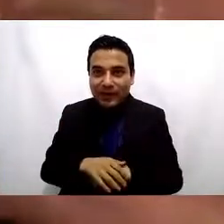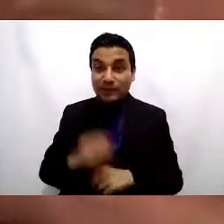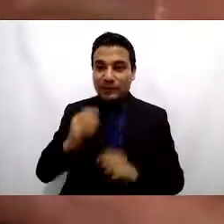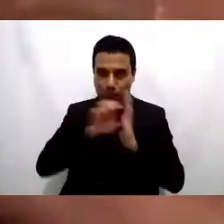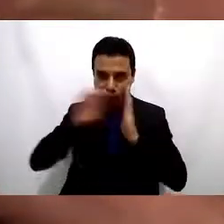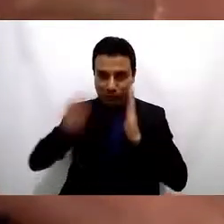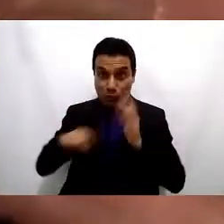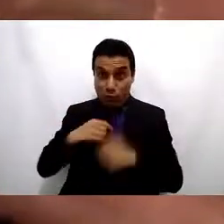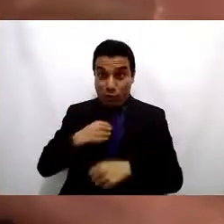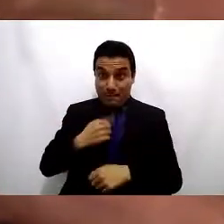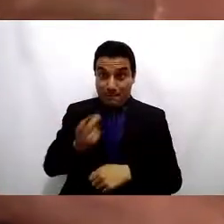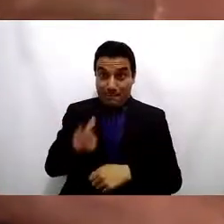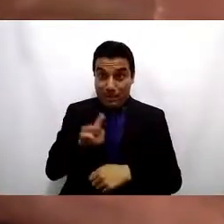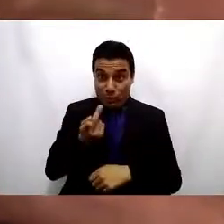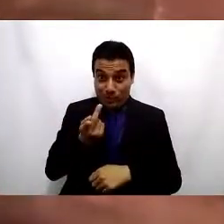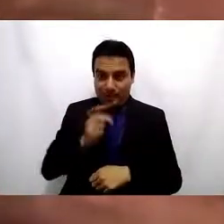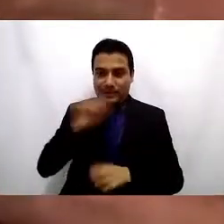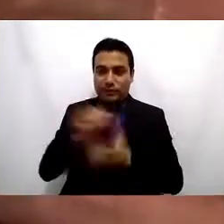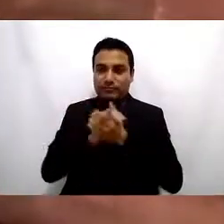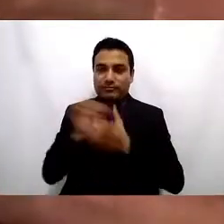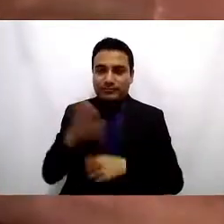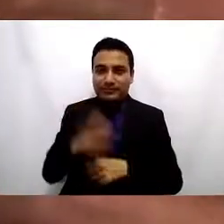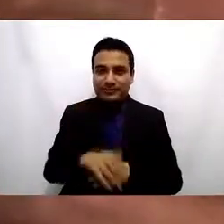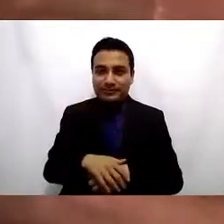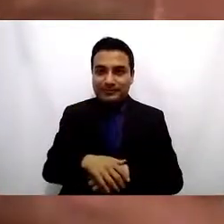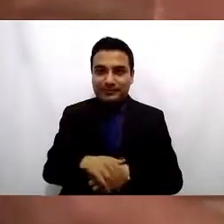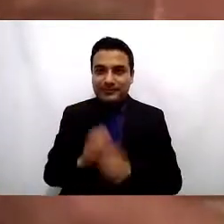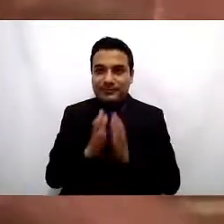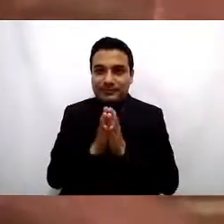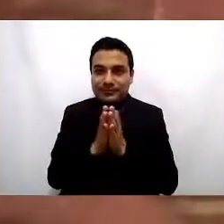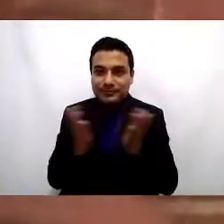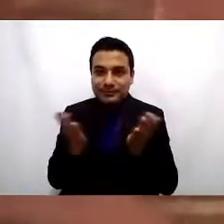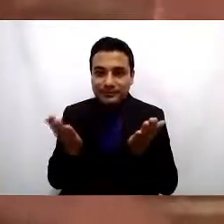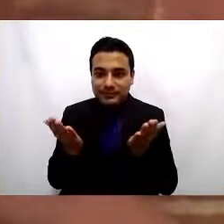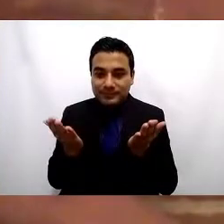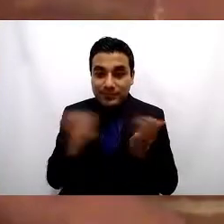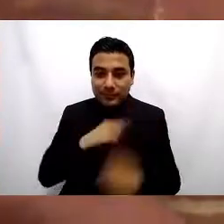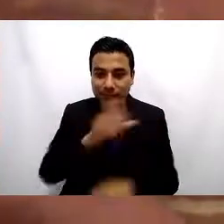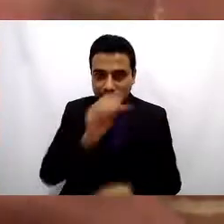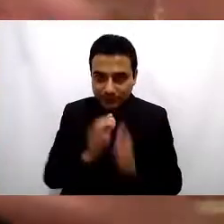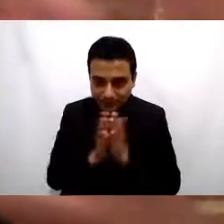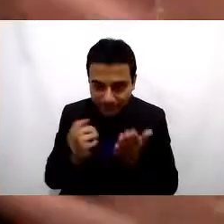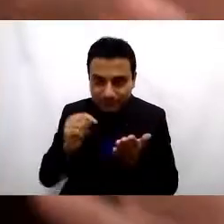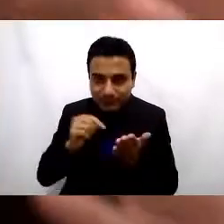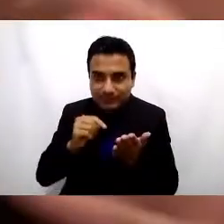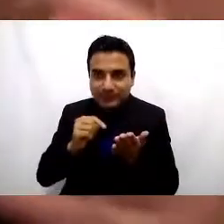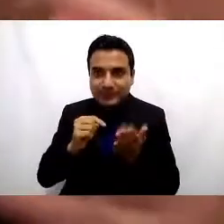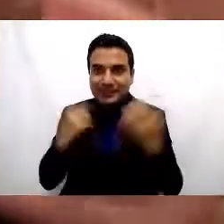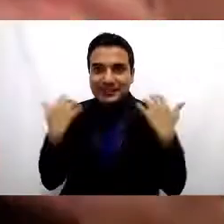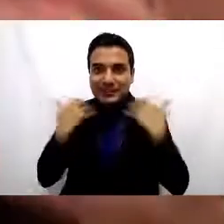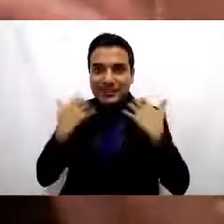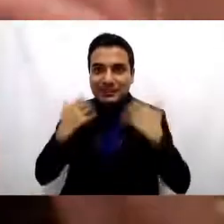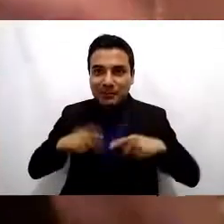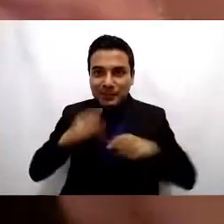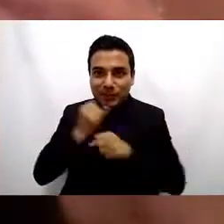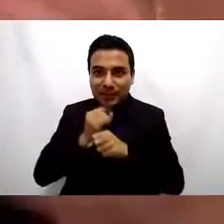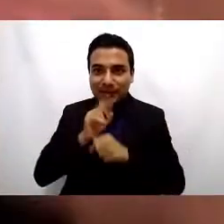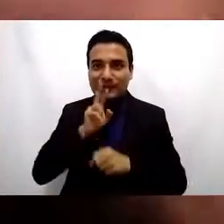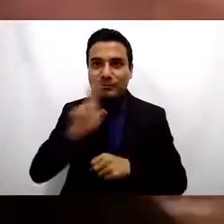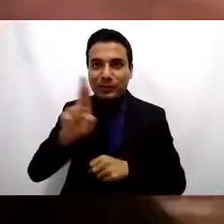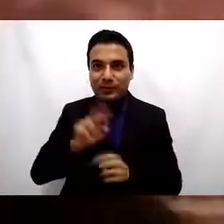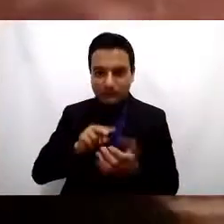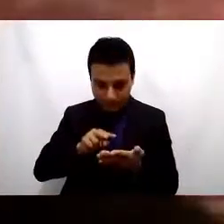pregunta y te la contesta un personaje de Shakespeare con un parlamento. ¿Para qué contarles lo